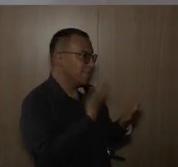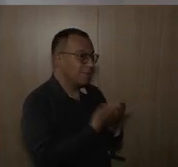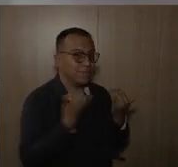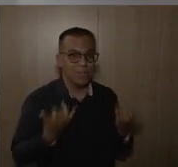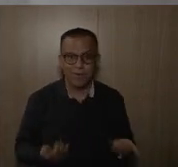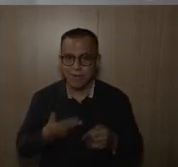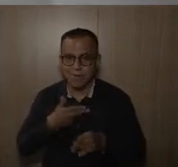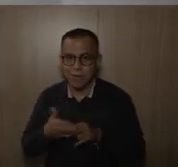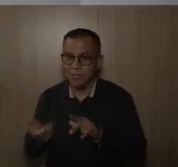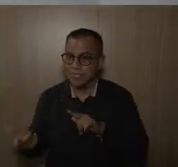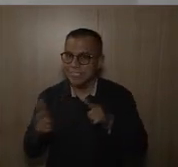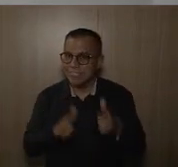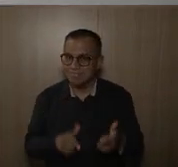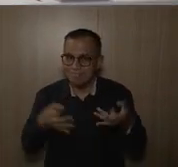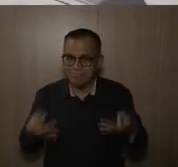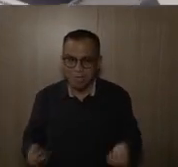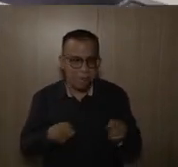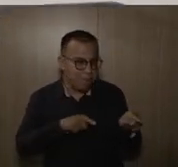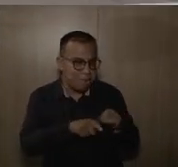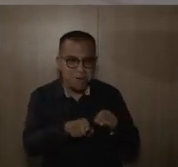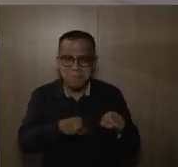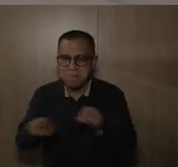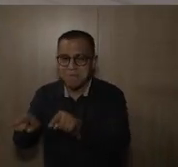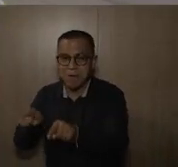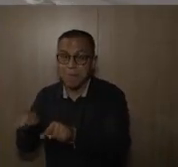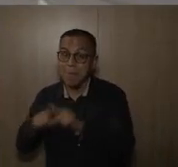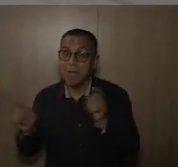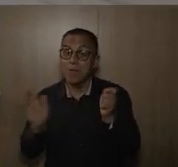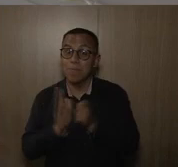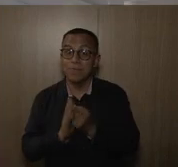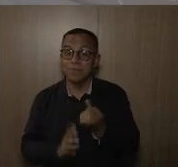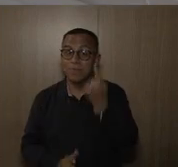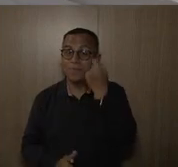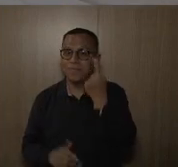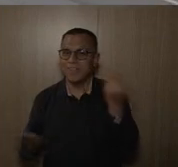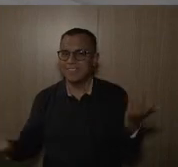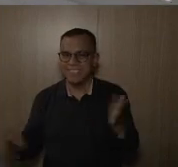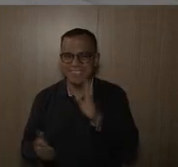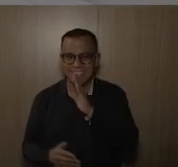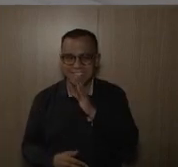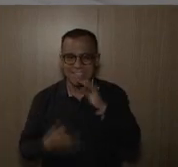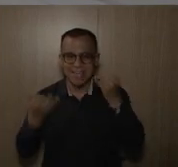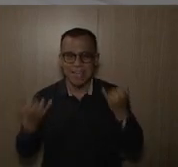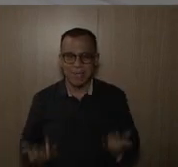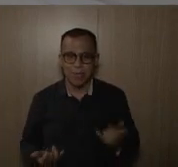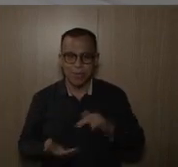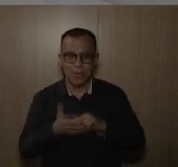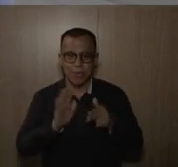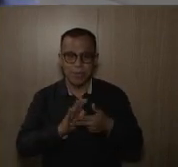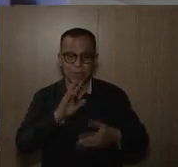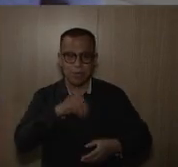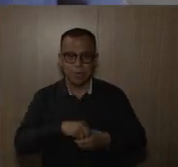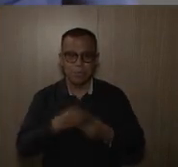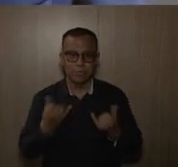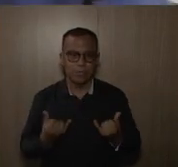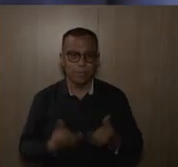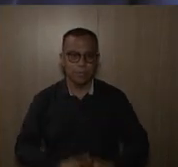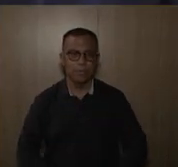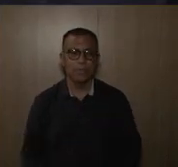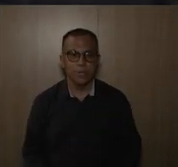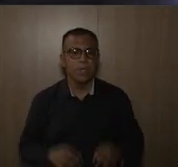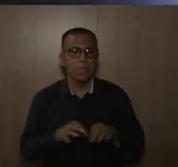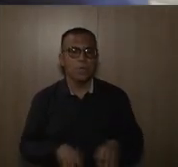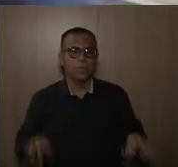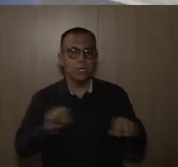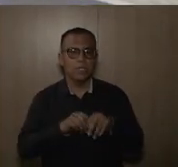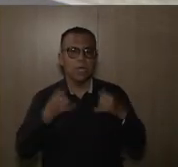cerca de terminar con nuestro recorrido, pero no podemos hacerlo sin saludar a Astrid Espitia, que también cumple un rol muy importante